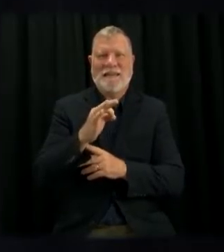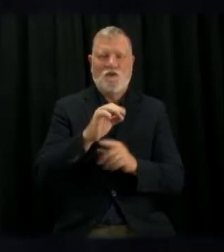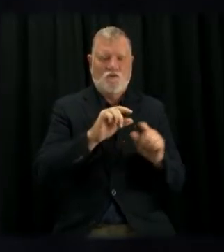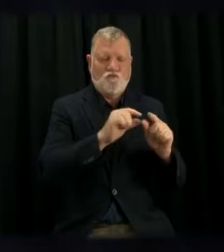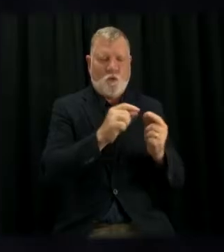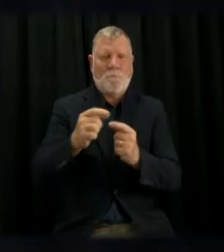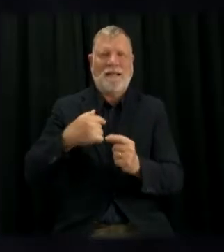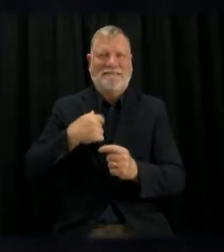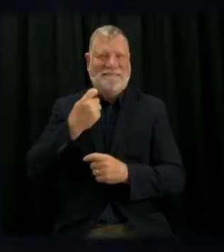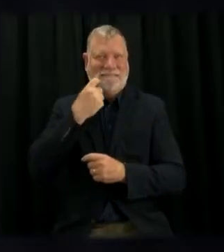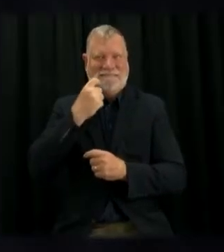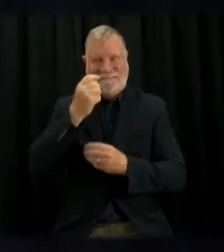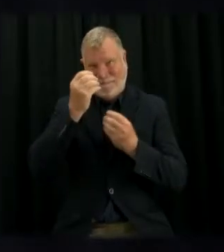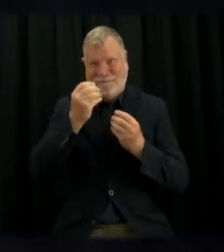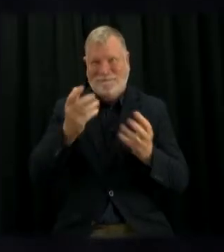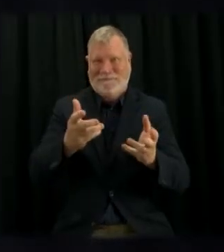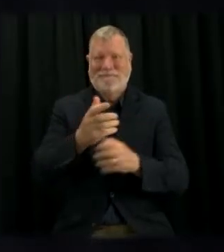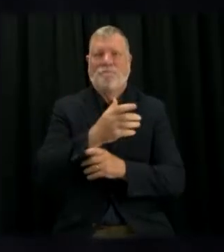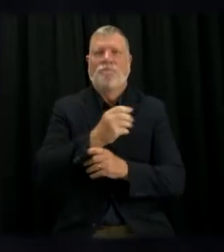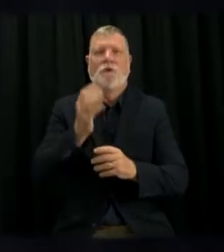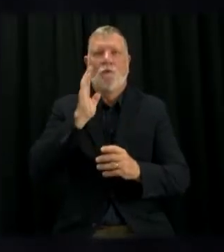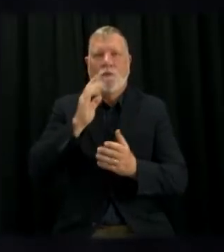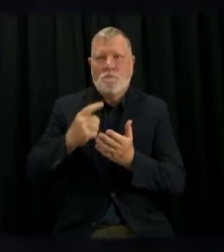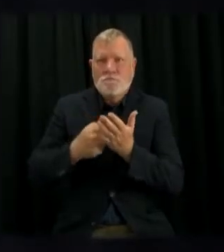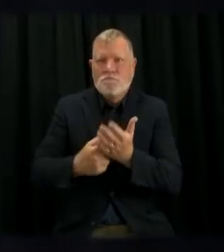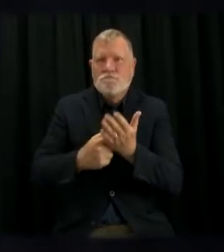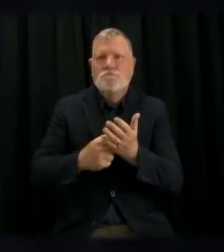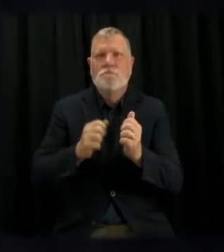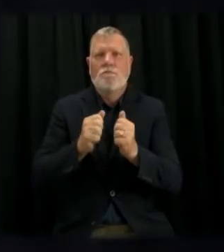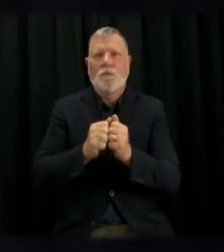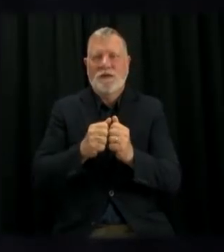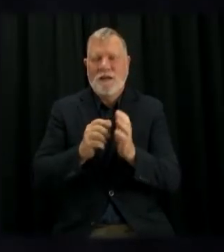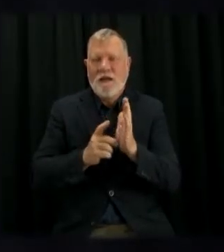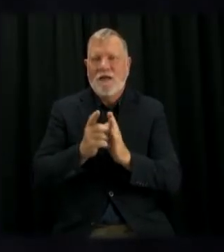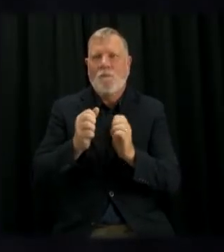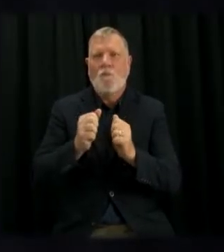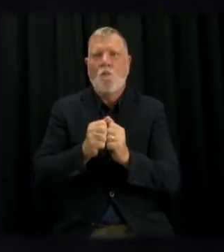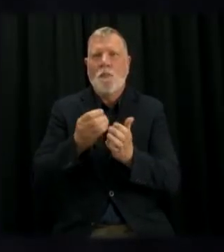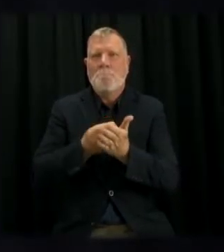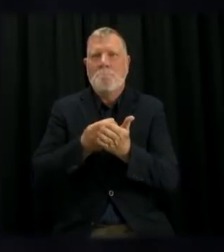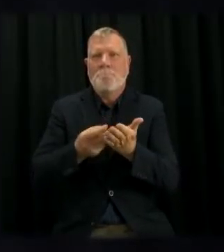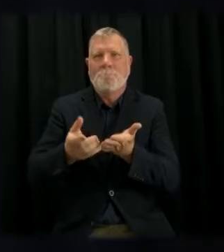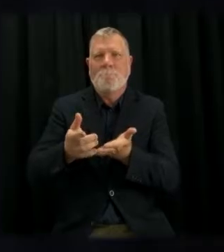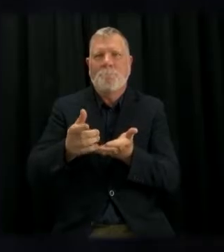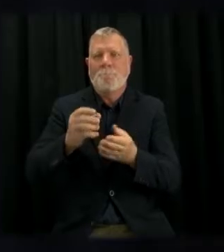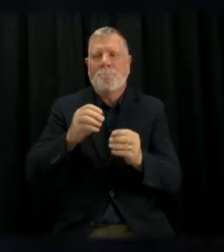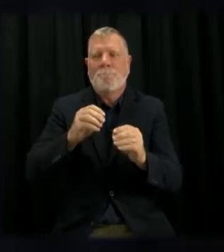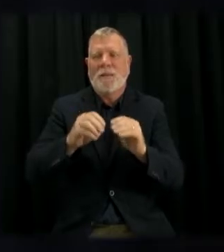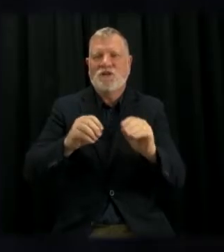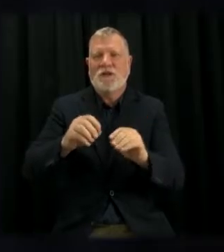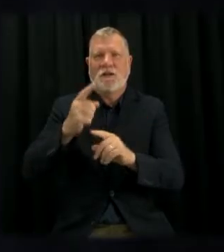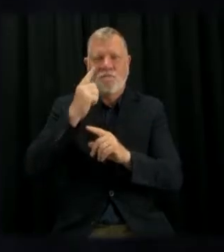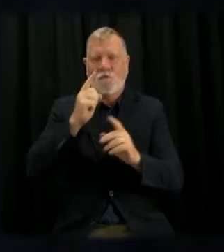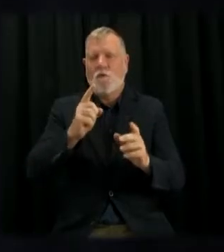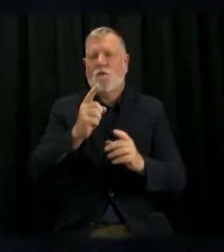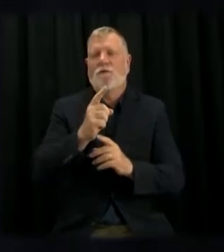que acabo de mencionar. Desde entonces, hemos trabajado con el gobierno para desarrollar presupuestos que son consistentes con los planes